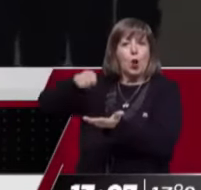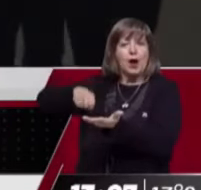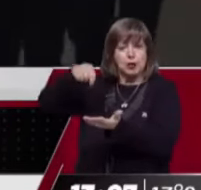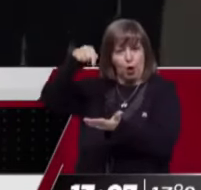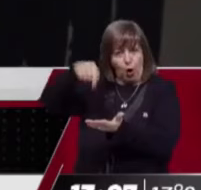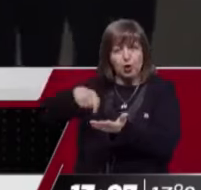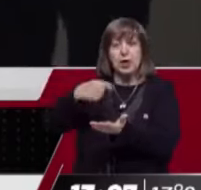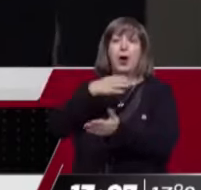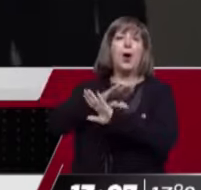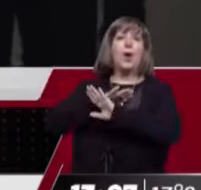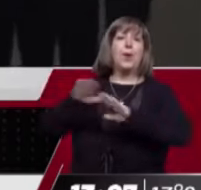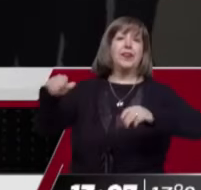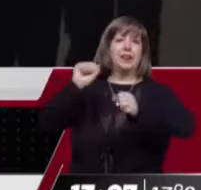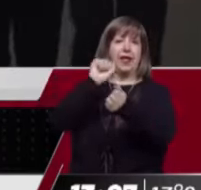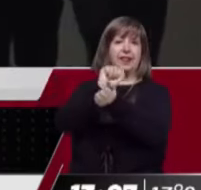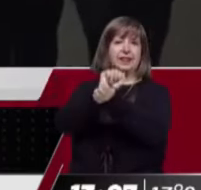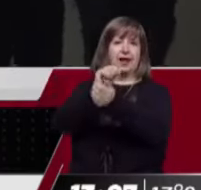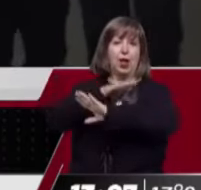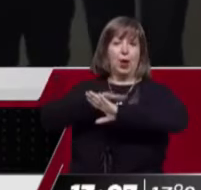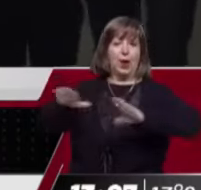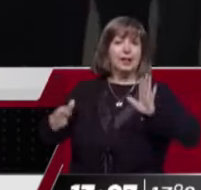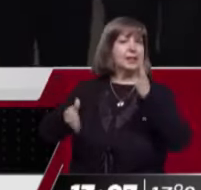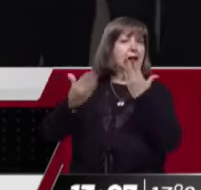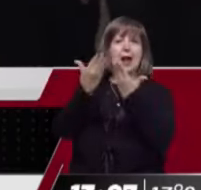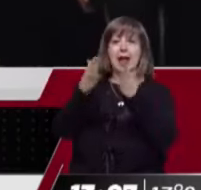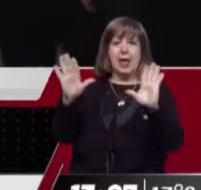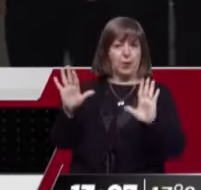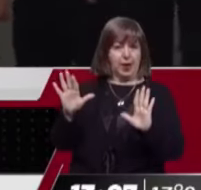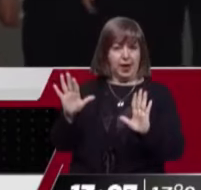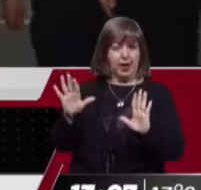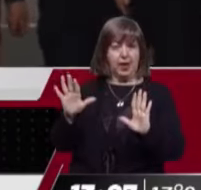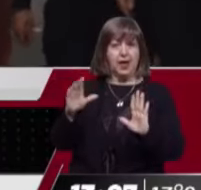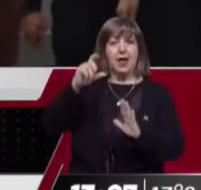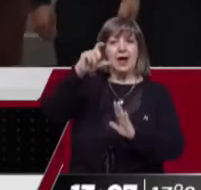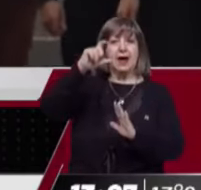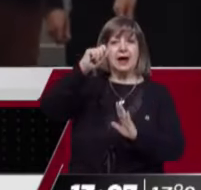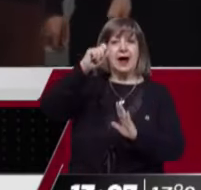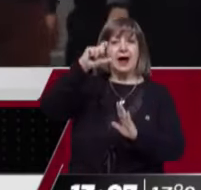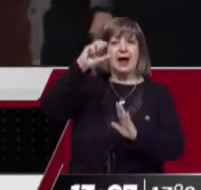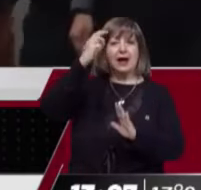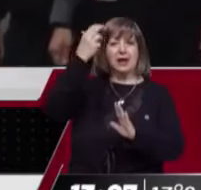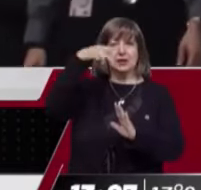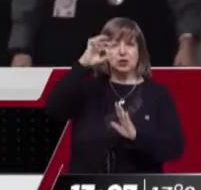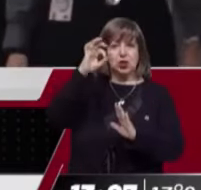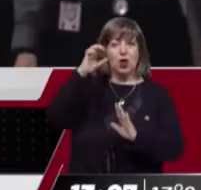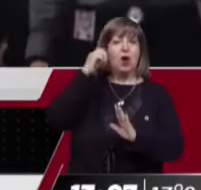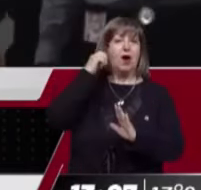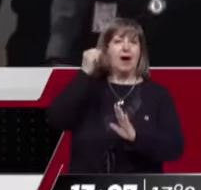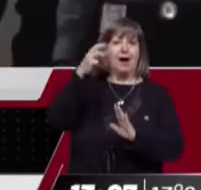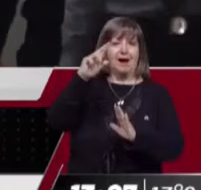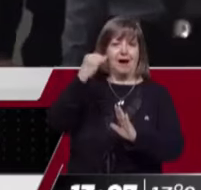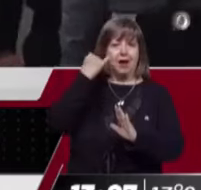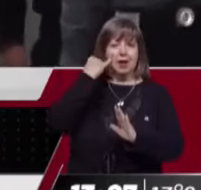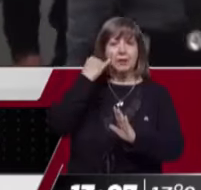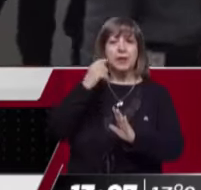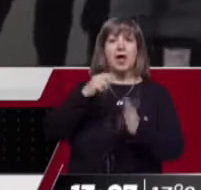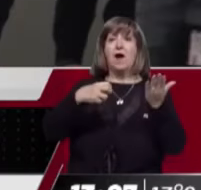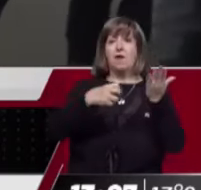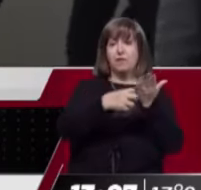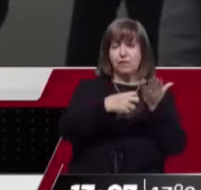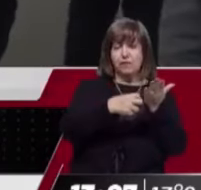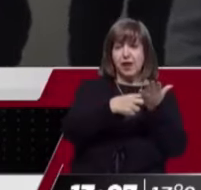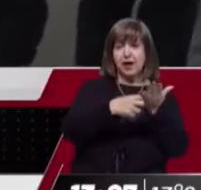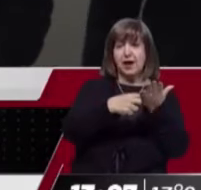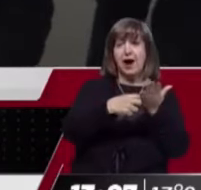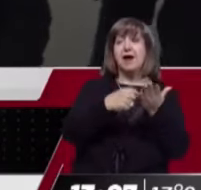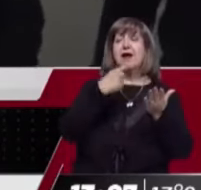el cese de la prisión preventiva. Es decir, no somos contestes en que quede con una prisión domiciliaria, ni menos aún por su estado